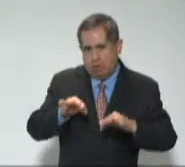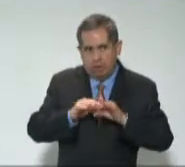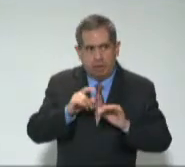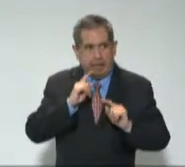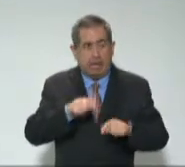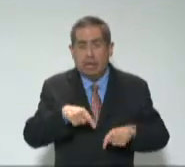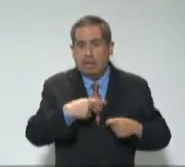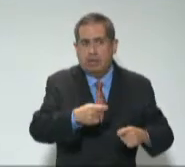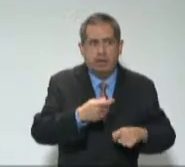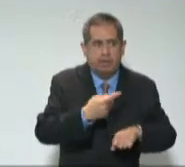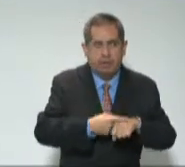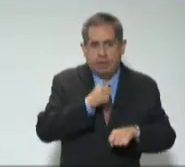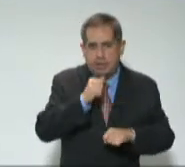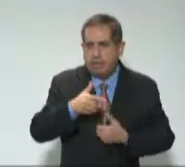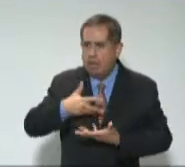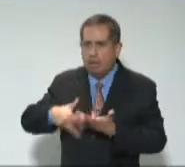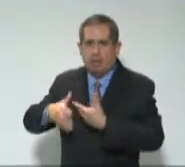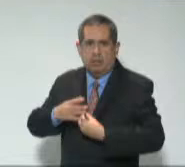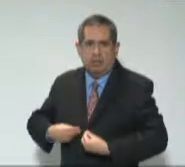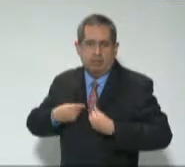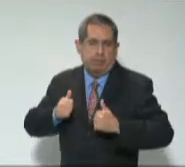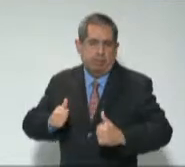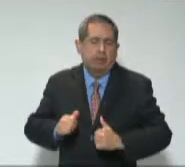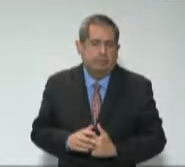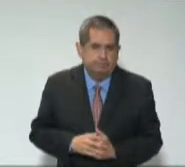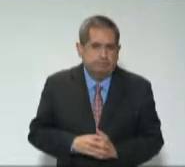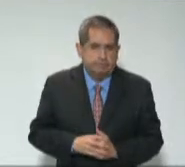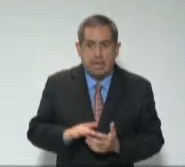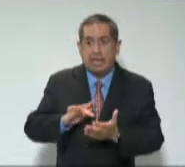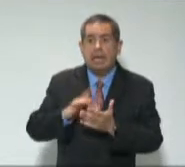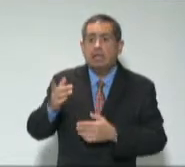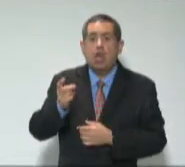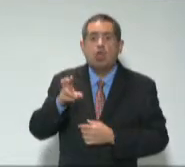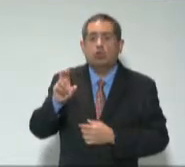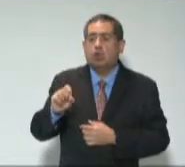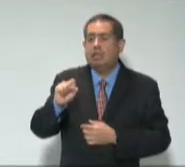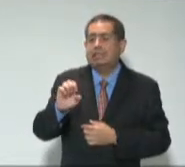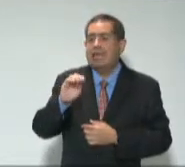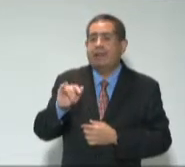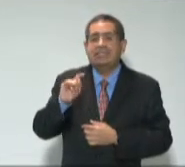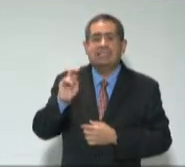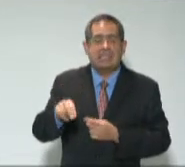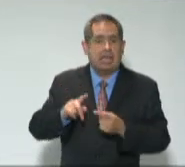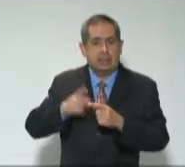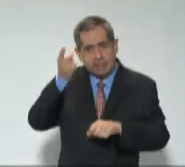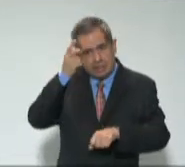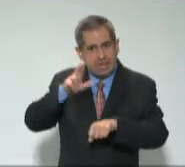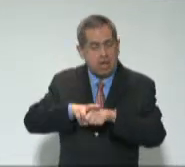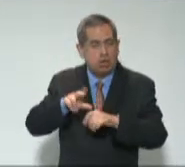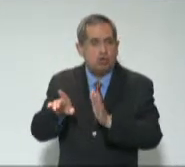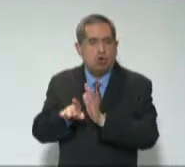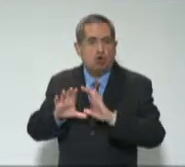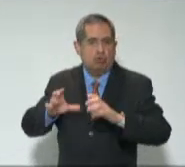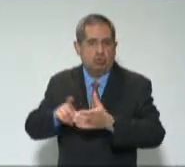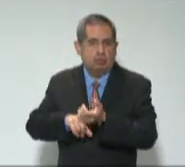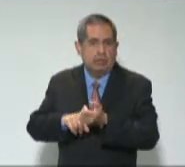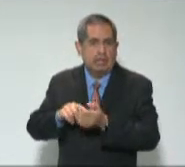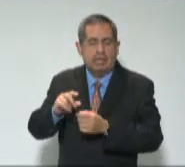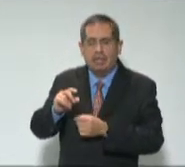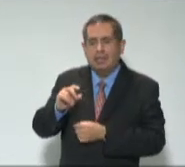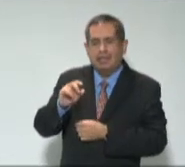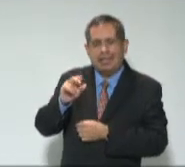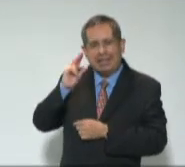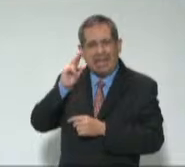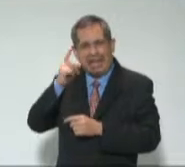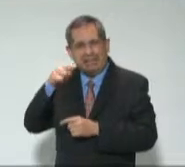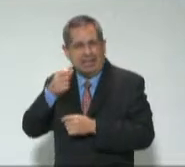personas que conviven con nosotros yo agradezco mucho Al Dr Sebastián García saó director del departamento de inteligencia de